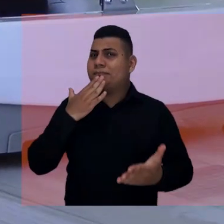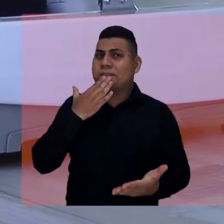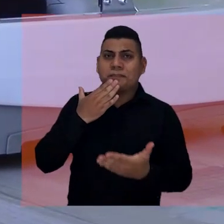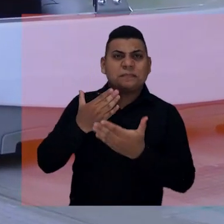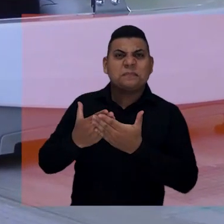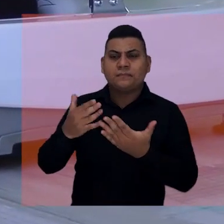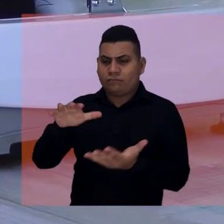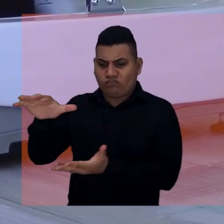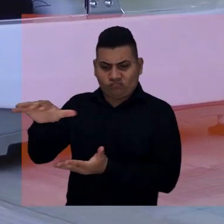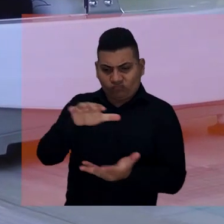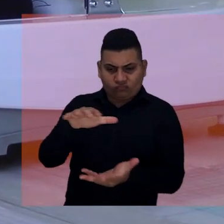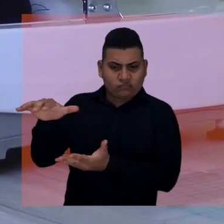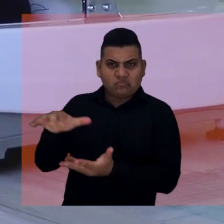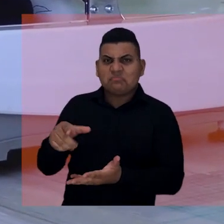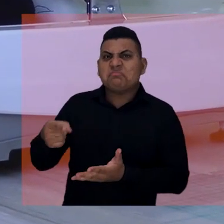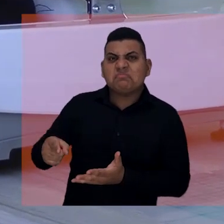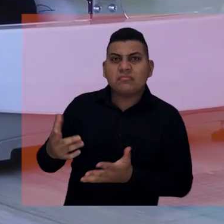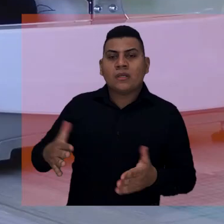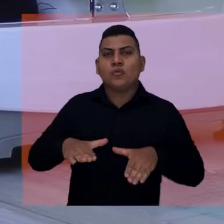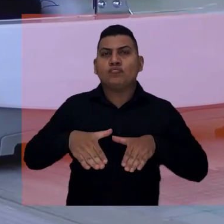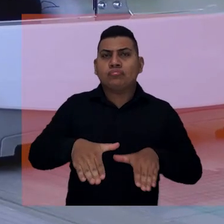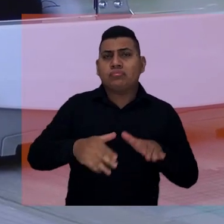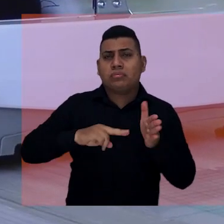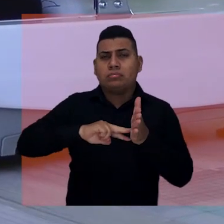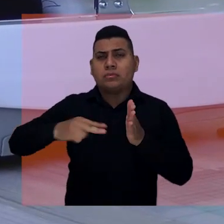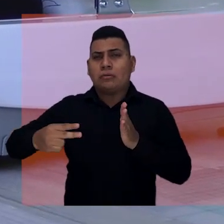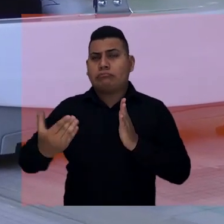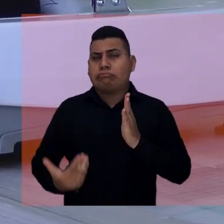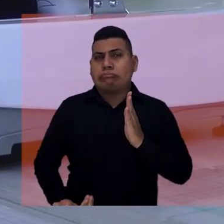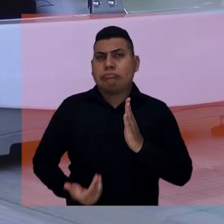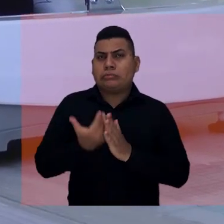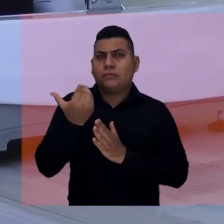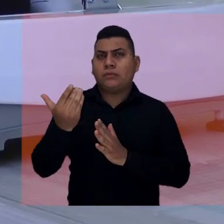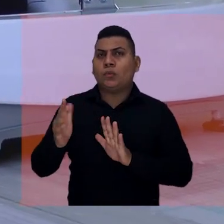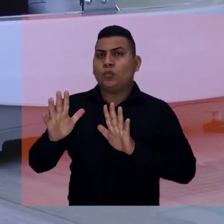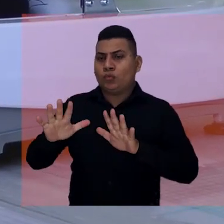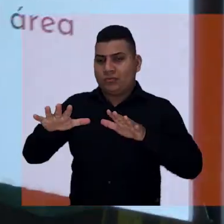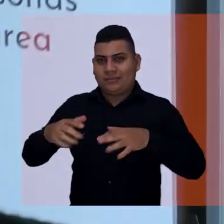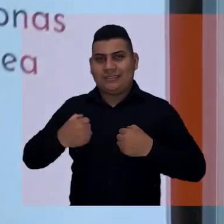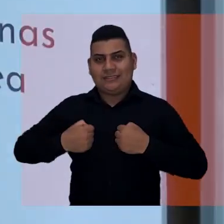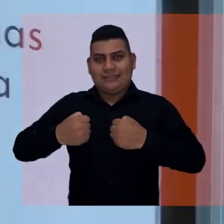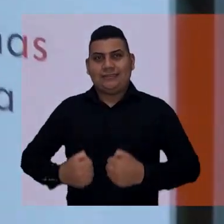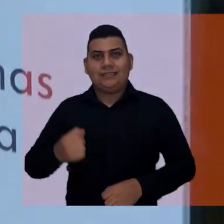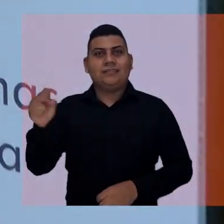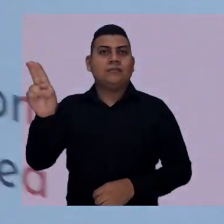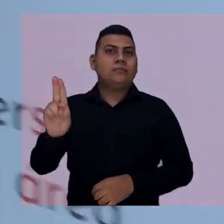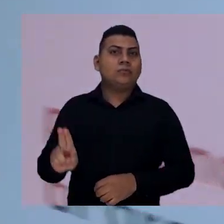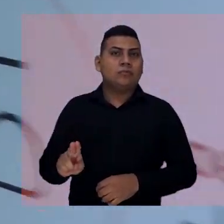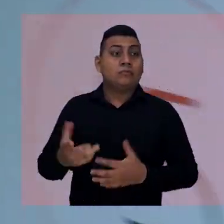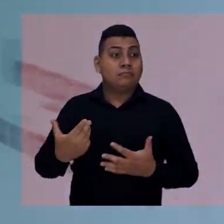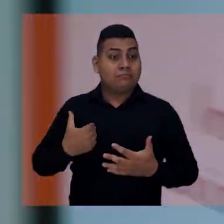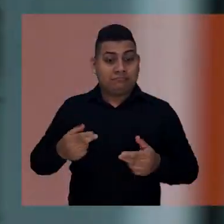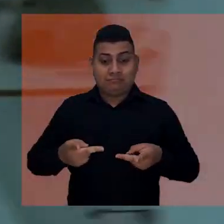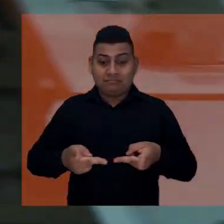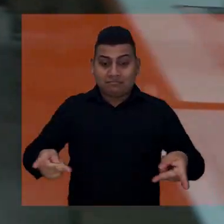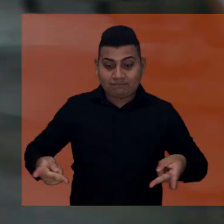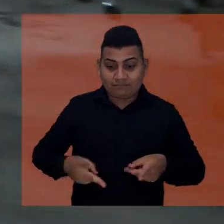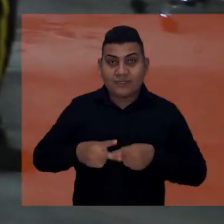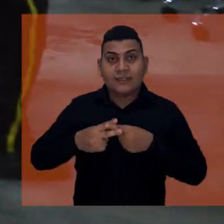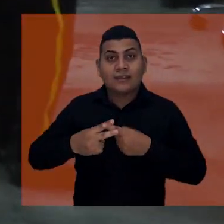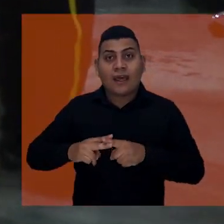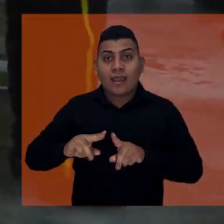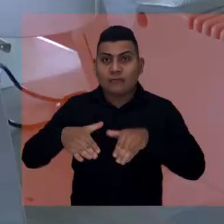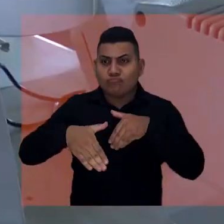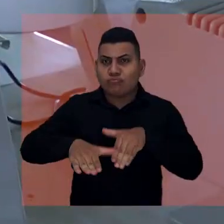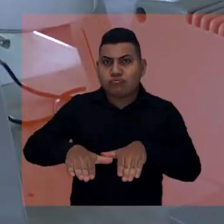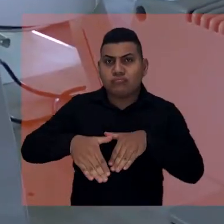Estamos muy agradecidos con la nueva adquisición de las maquinarias de alta tecnología de nuestra regional. Aquí en el taller